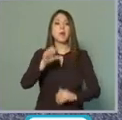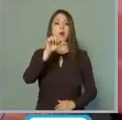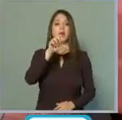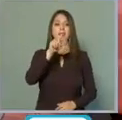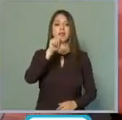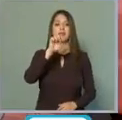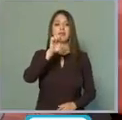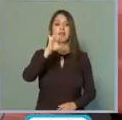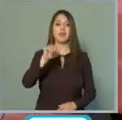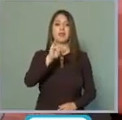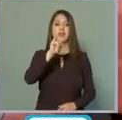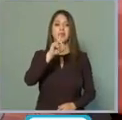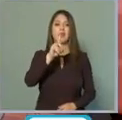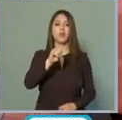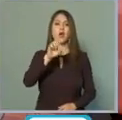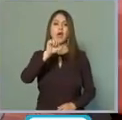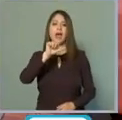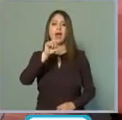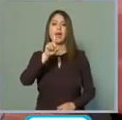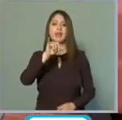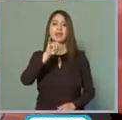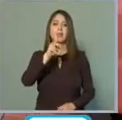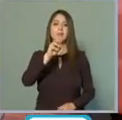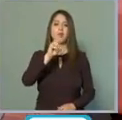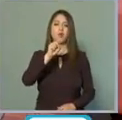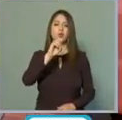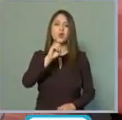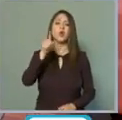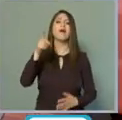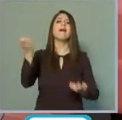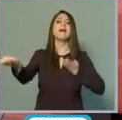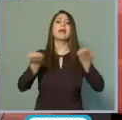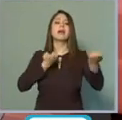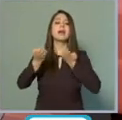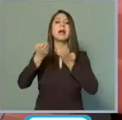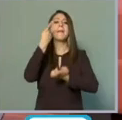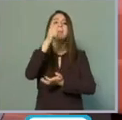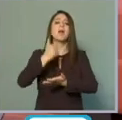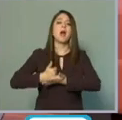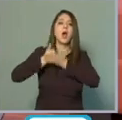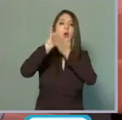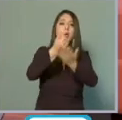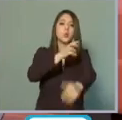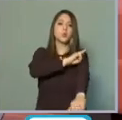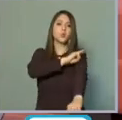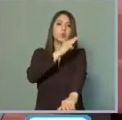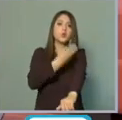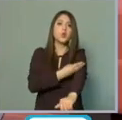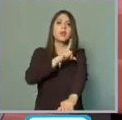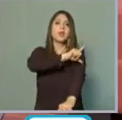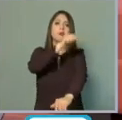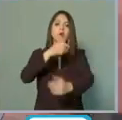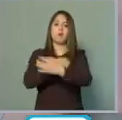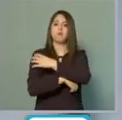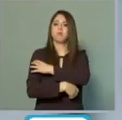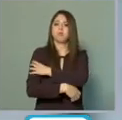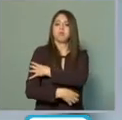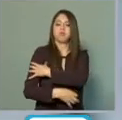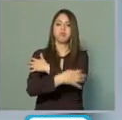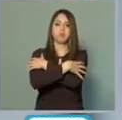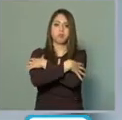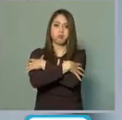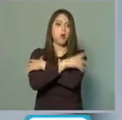adiposo, haces ejercicio, estás fortaleciendo el músculo, incrementa su volumen, y entonces